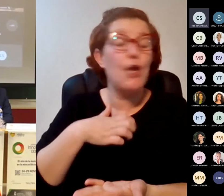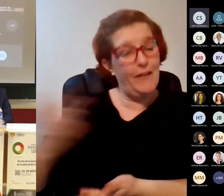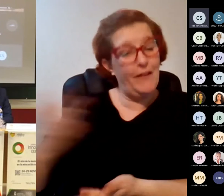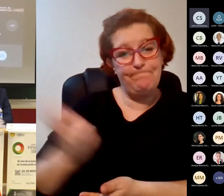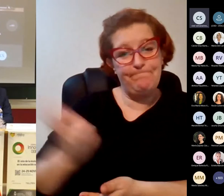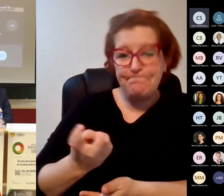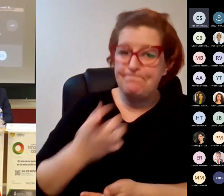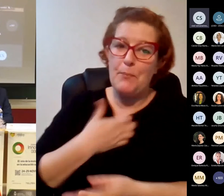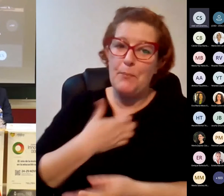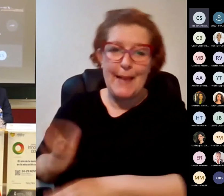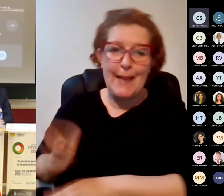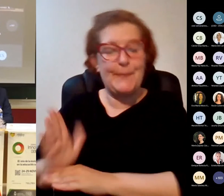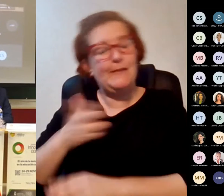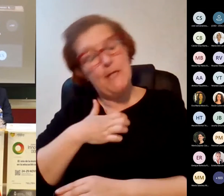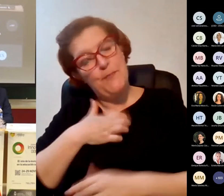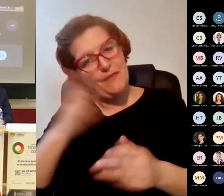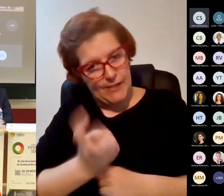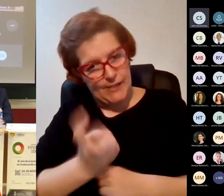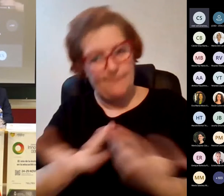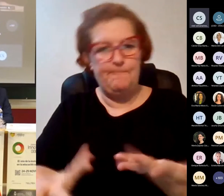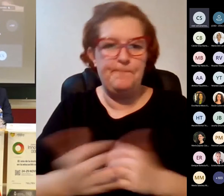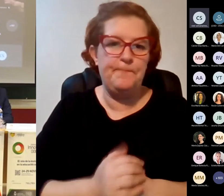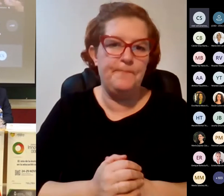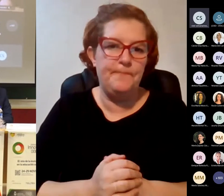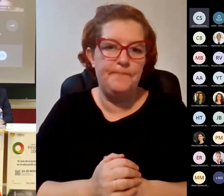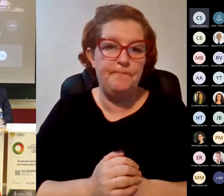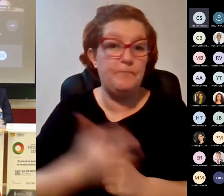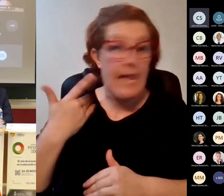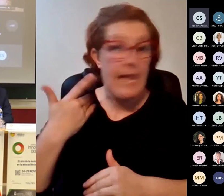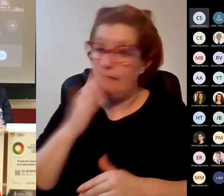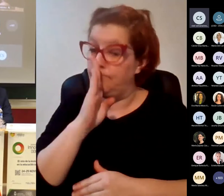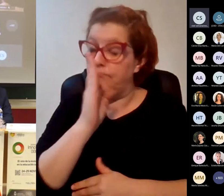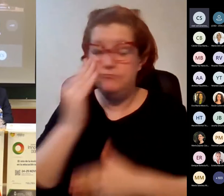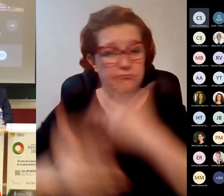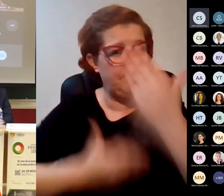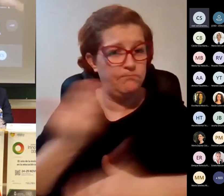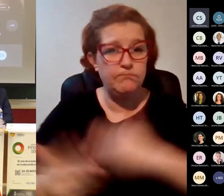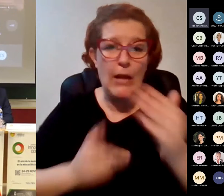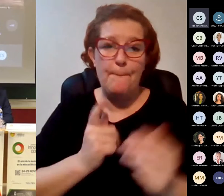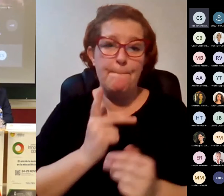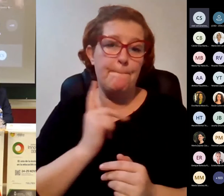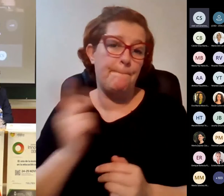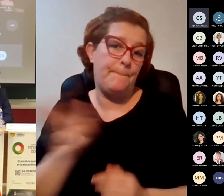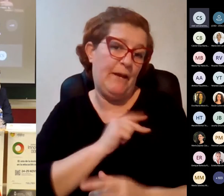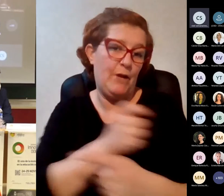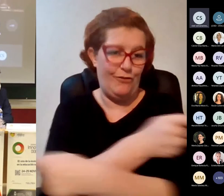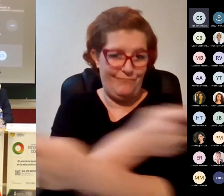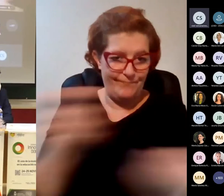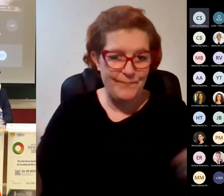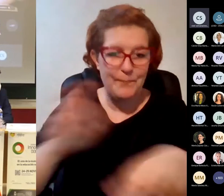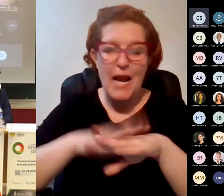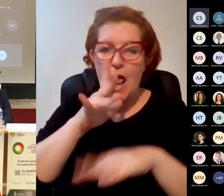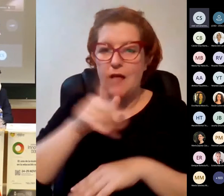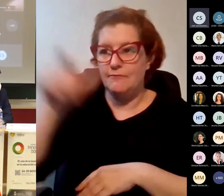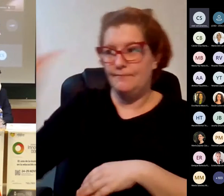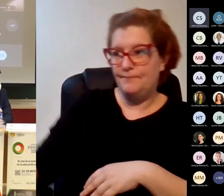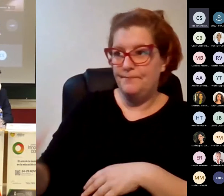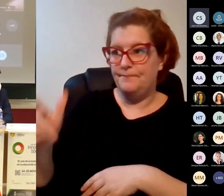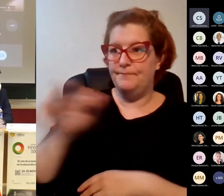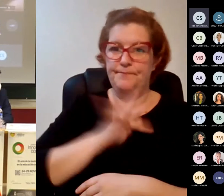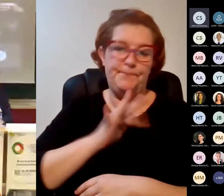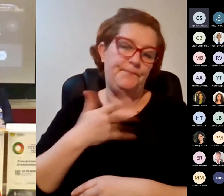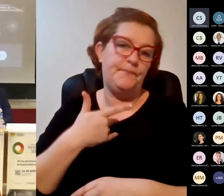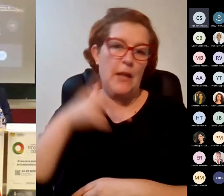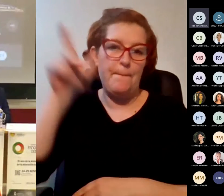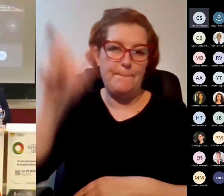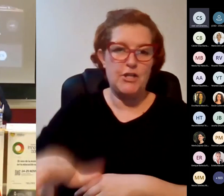aquí esta tarde y procedemos con la entrega de premios y le doy la palabra al profesor